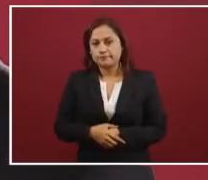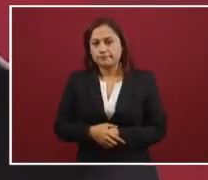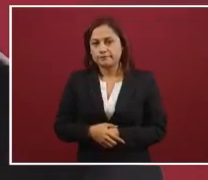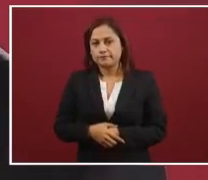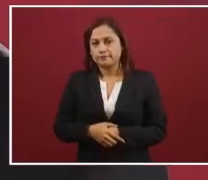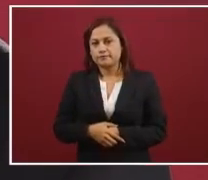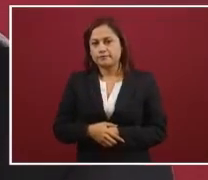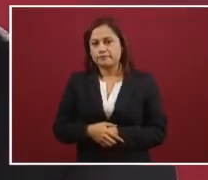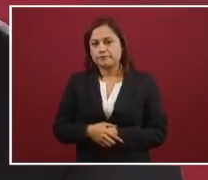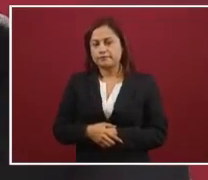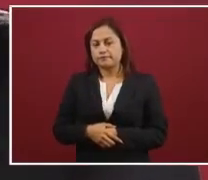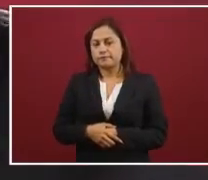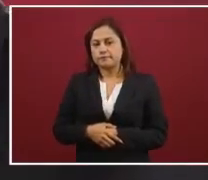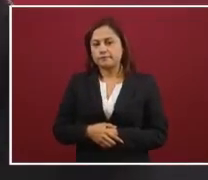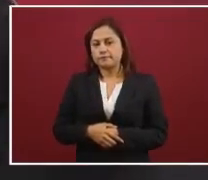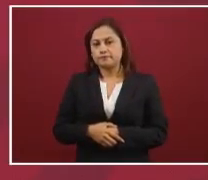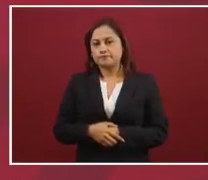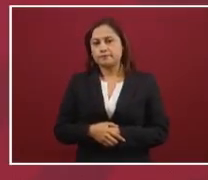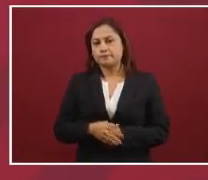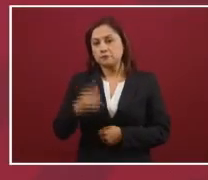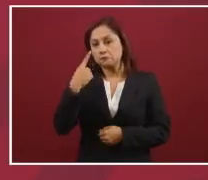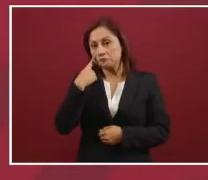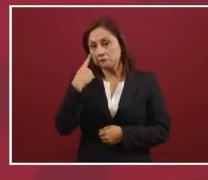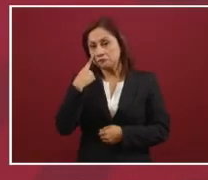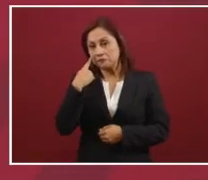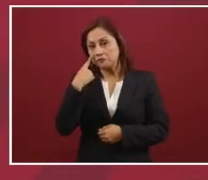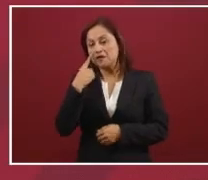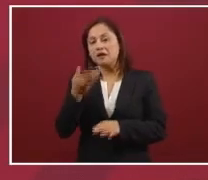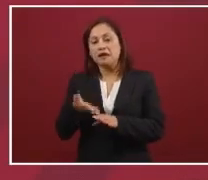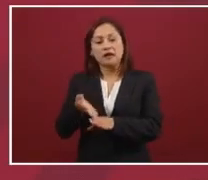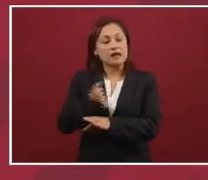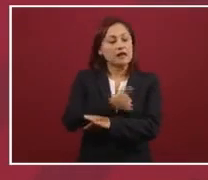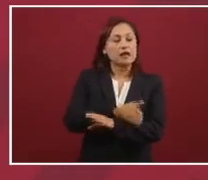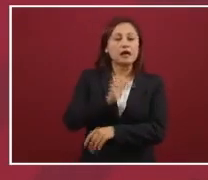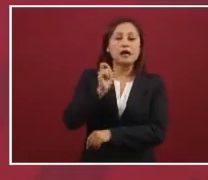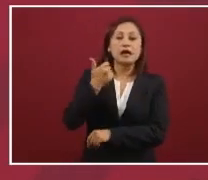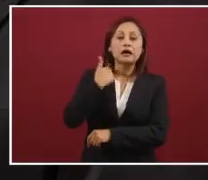está el juicio anterior,